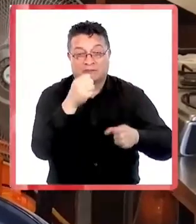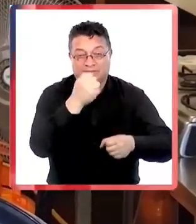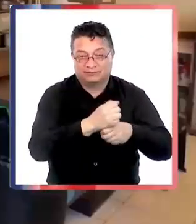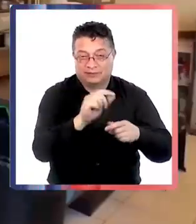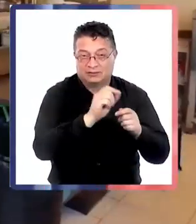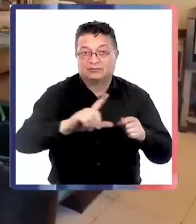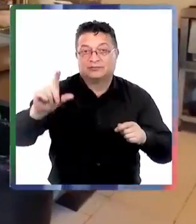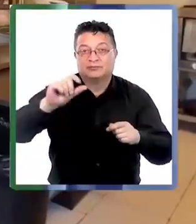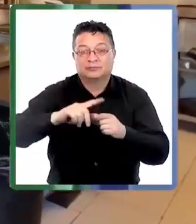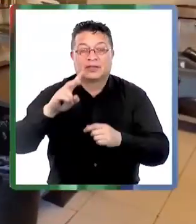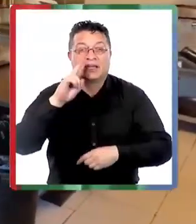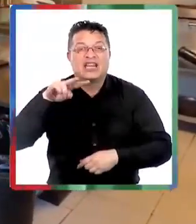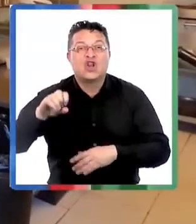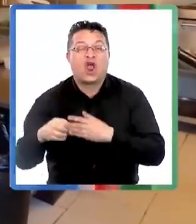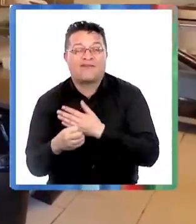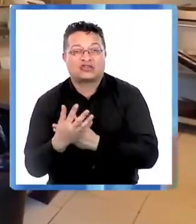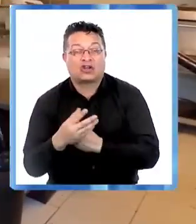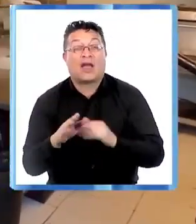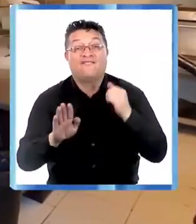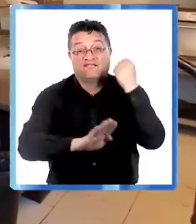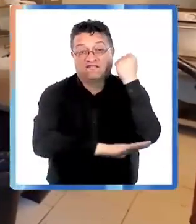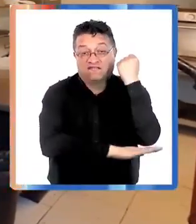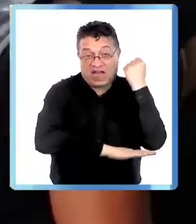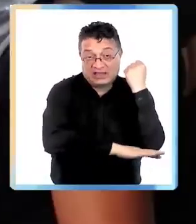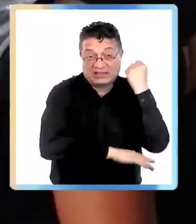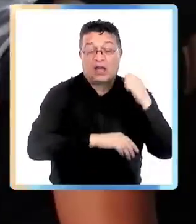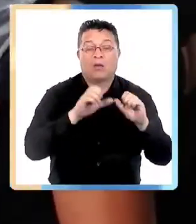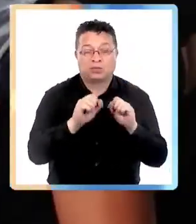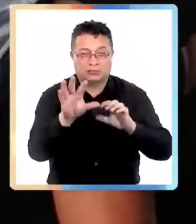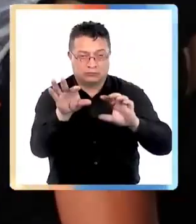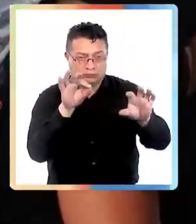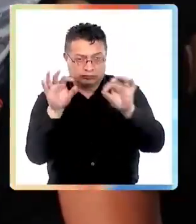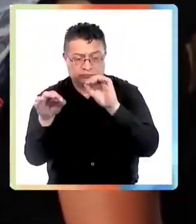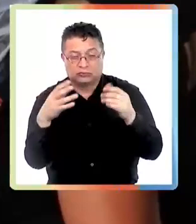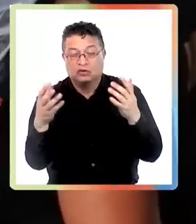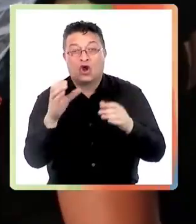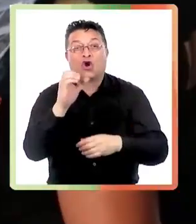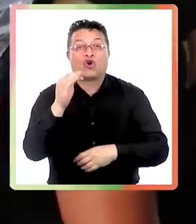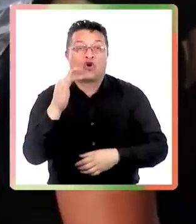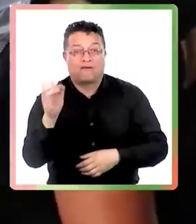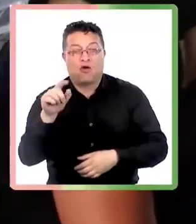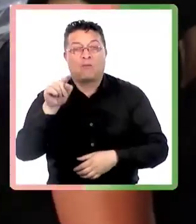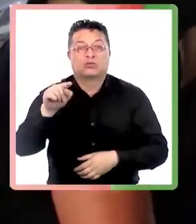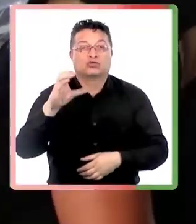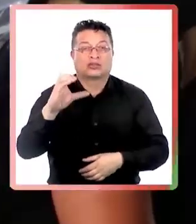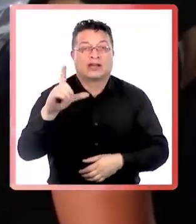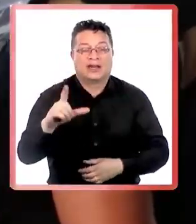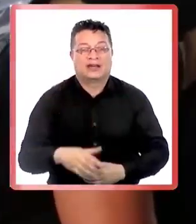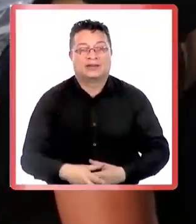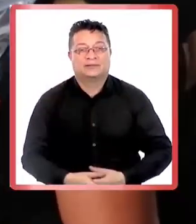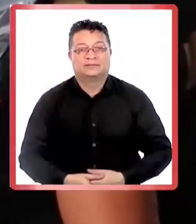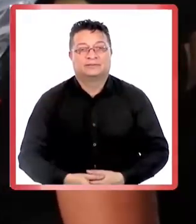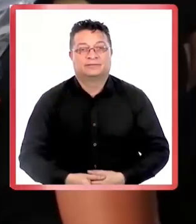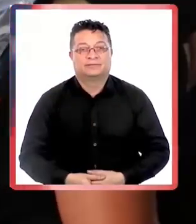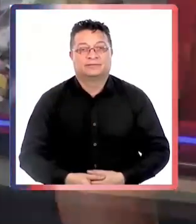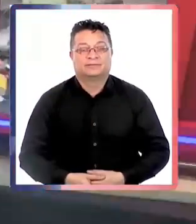para emprendedores e innovación y las bases se pueden obtener en el sitio web corfo.cl.